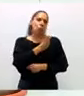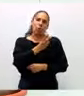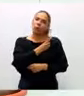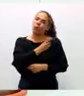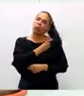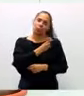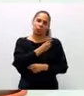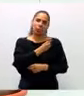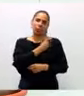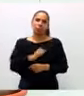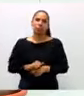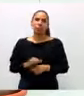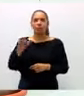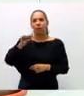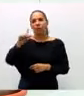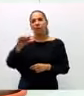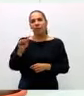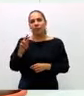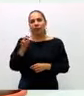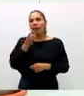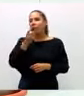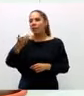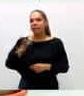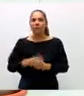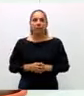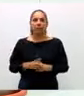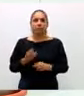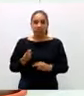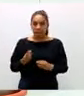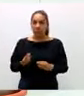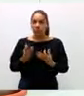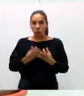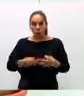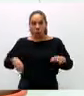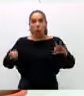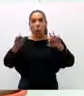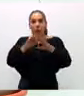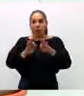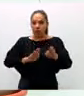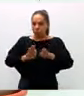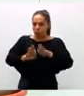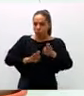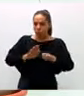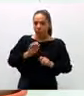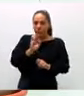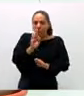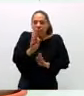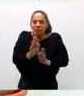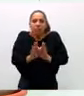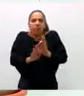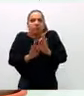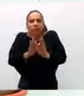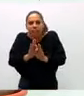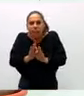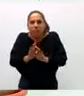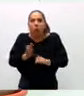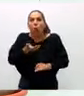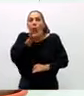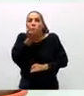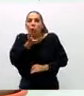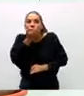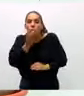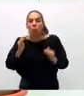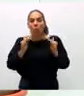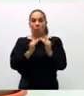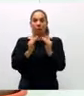interesante. Azar Blanco, es esencial el trabajo de manejo de conflictos a partir de los usos y costumbres en casa, porque las